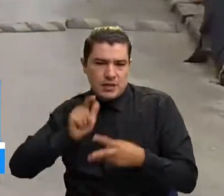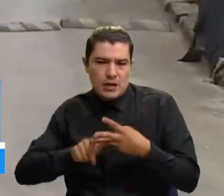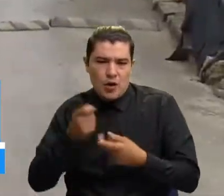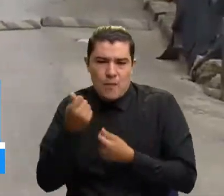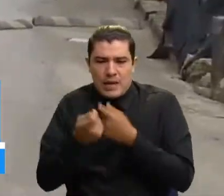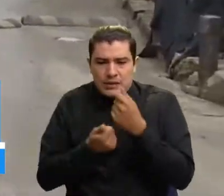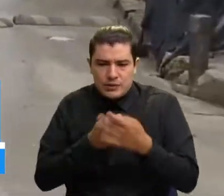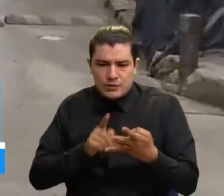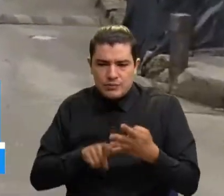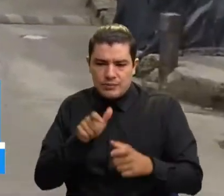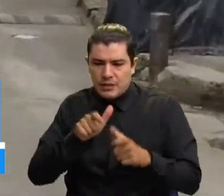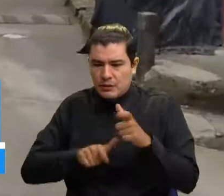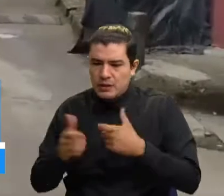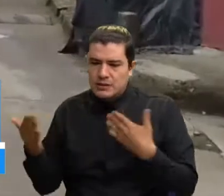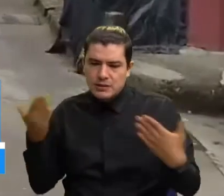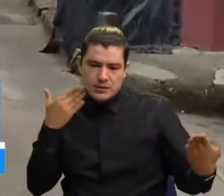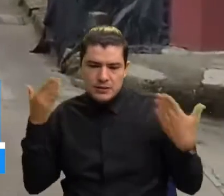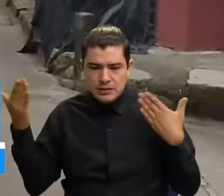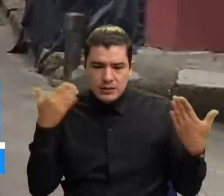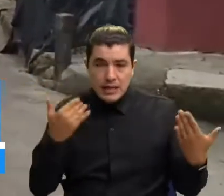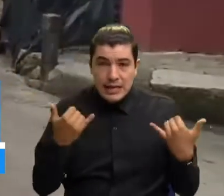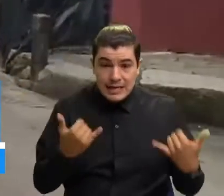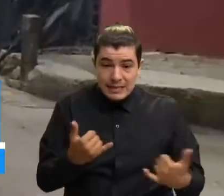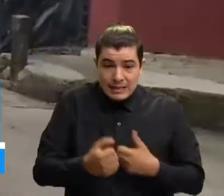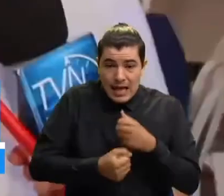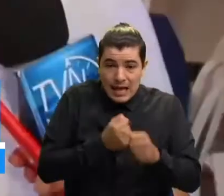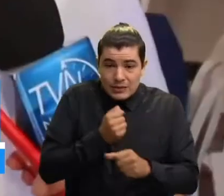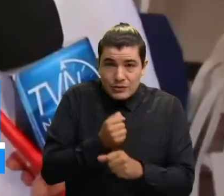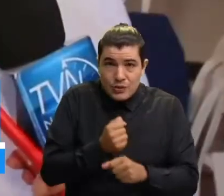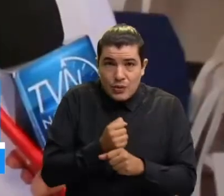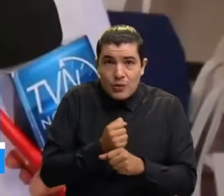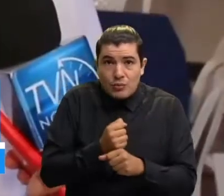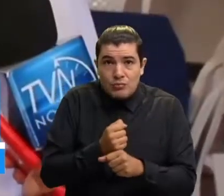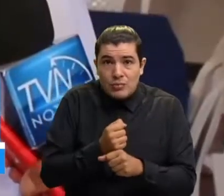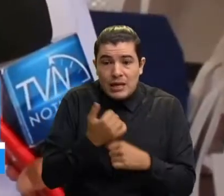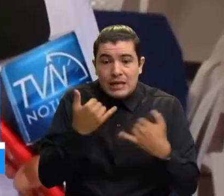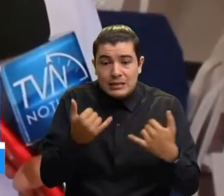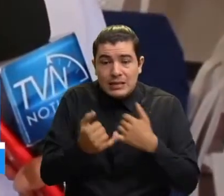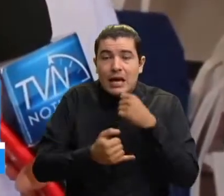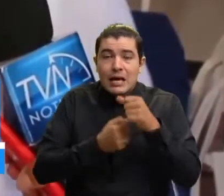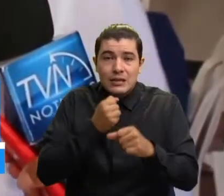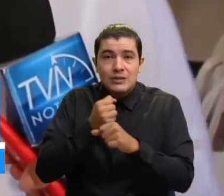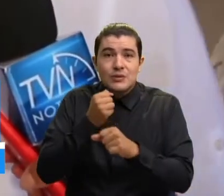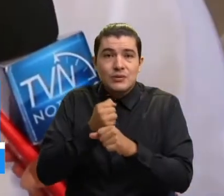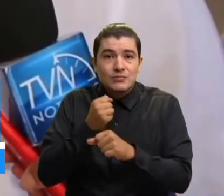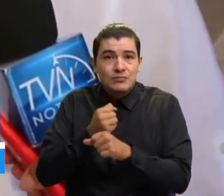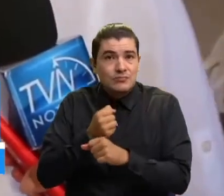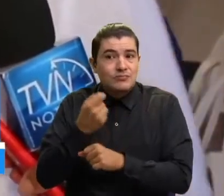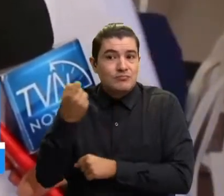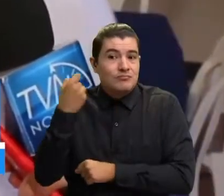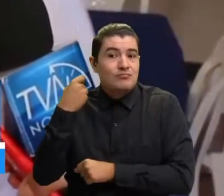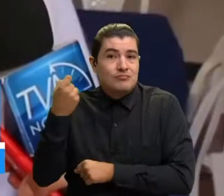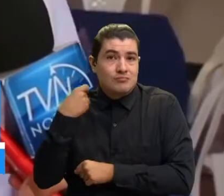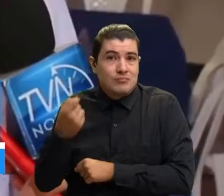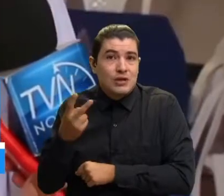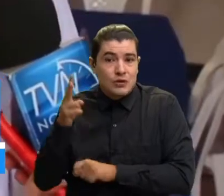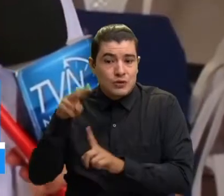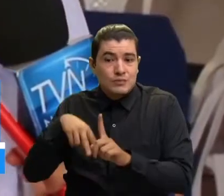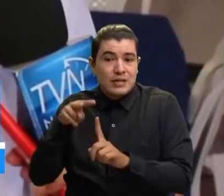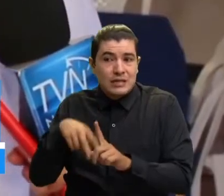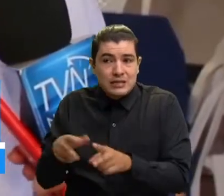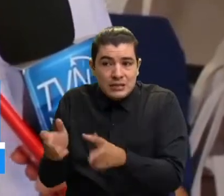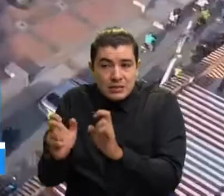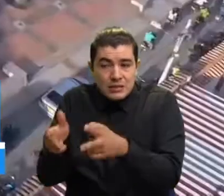año pues no ha sido el mismo nivel del año pasado, pero sí, hace 2 meses tuvimos también foco de extorsión aproximadamente a